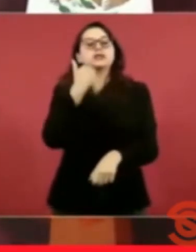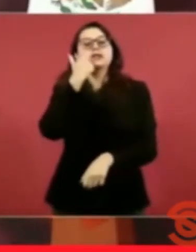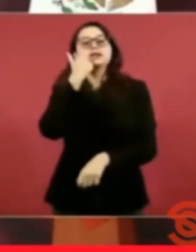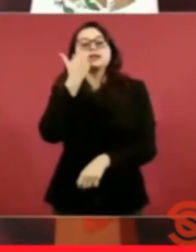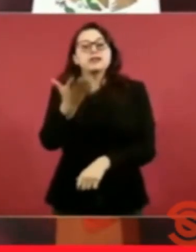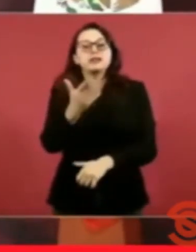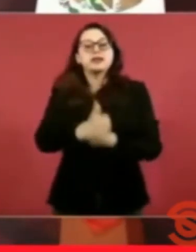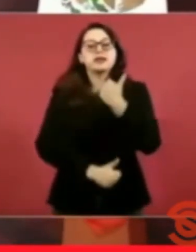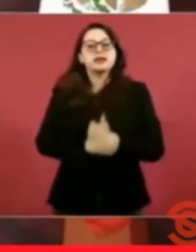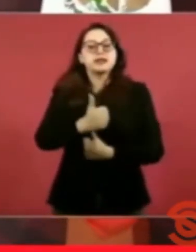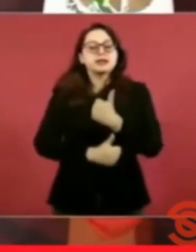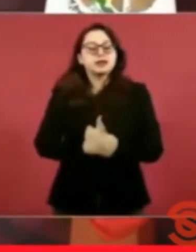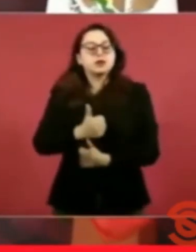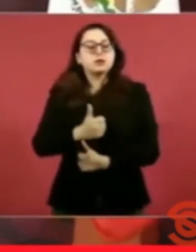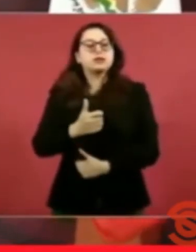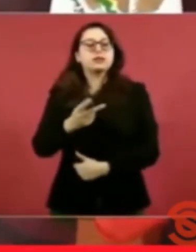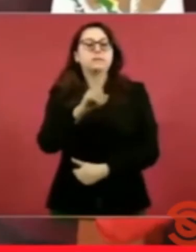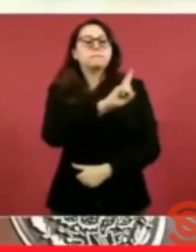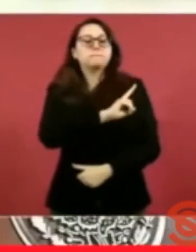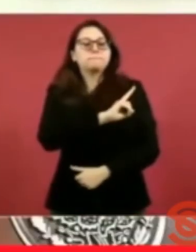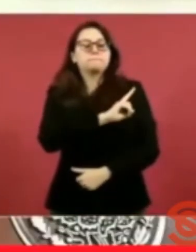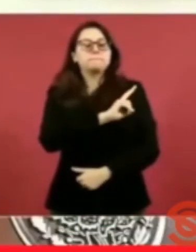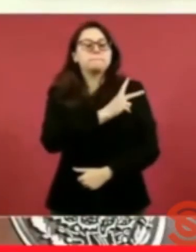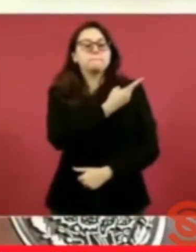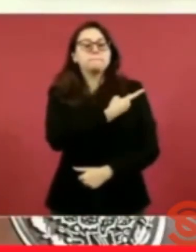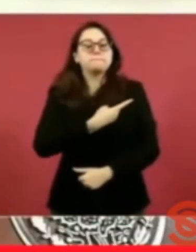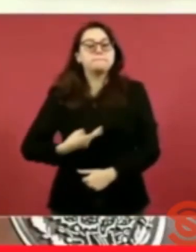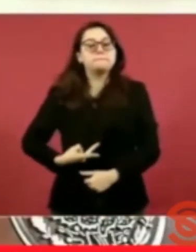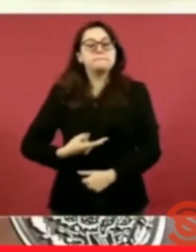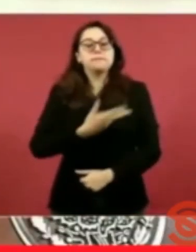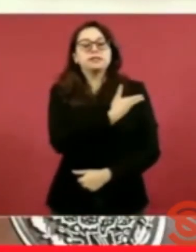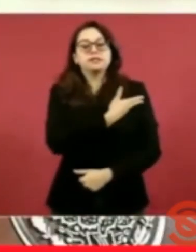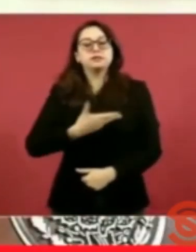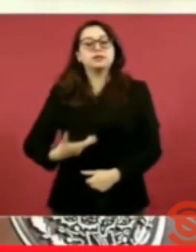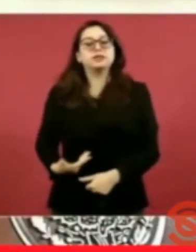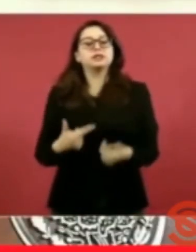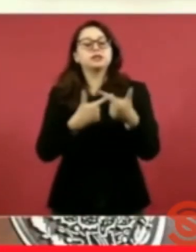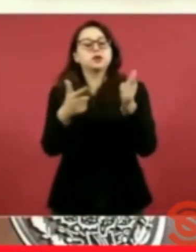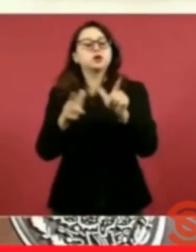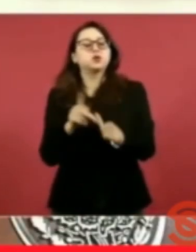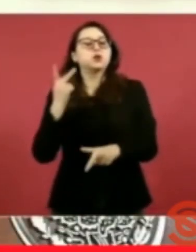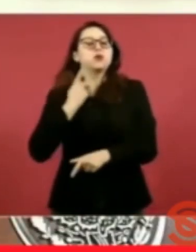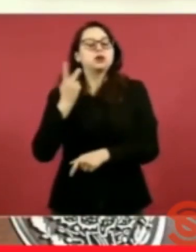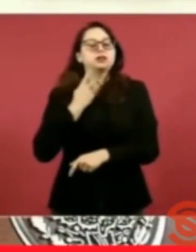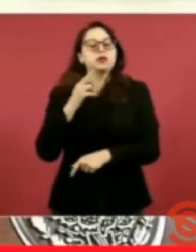a vicepresidente del Partido Republicano